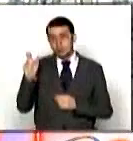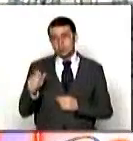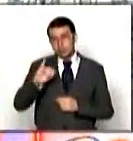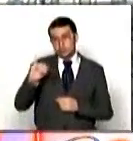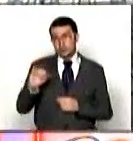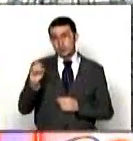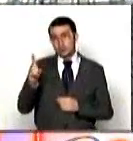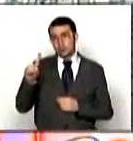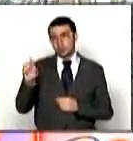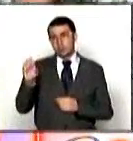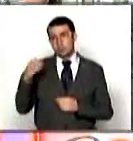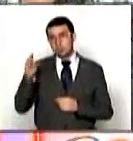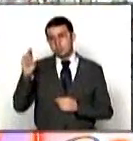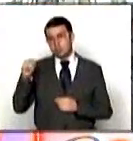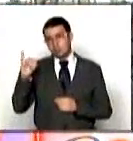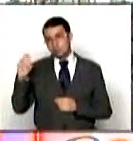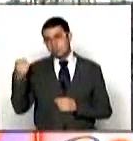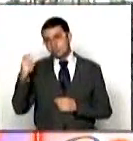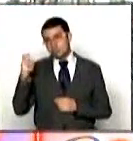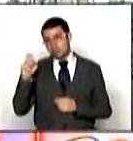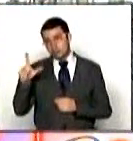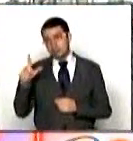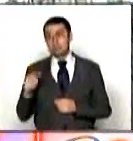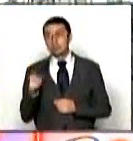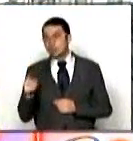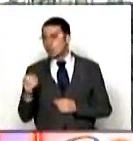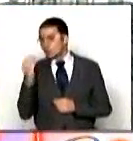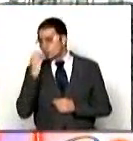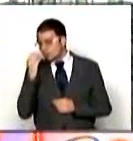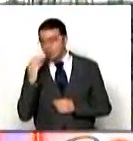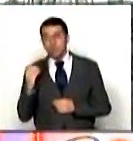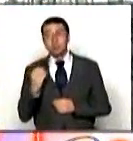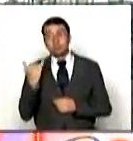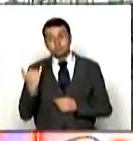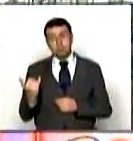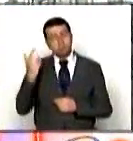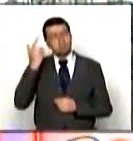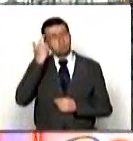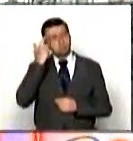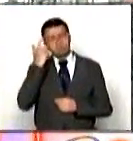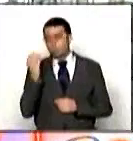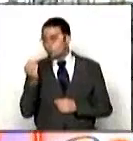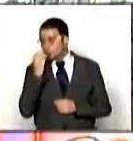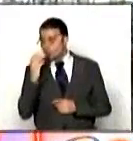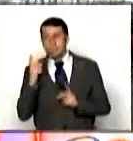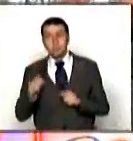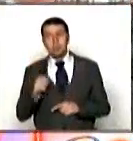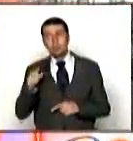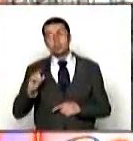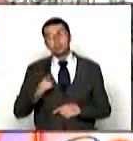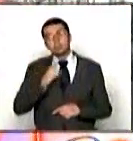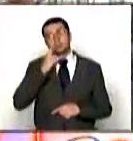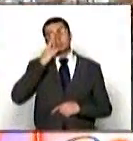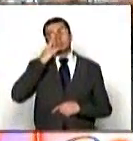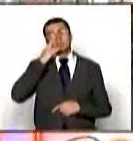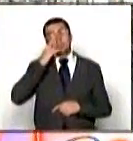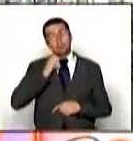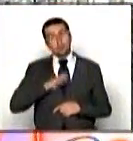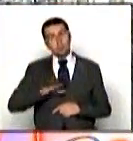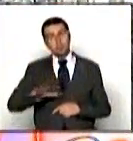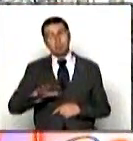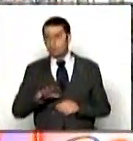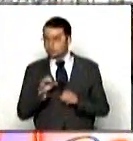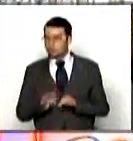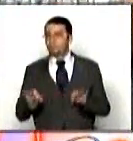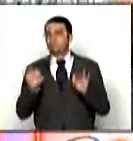aquí: la alimentación por la boca, la alimentación por los pensamientos y la alimentación por la respiración, fundamentales. Si no le ponemos